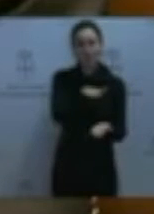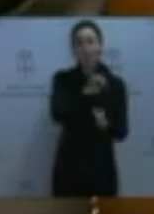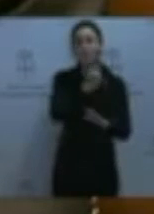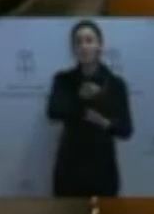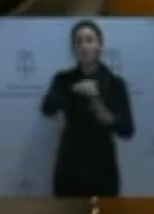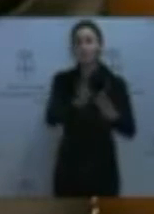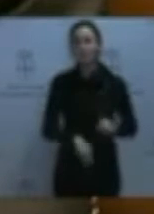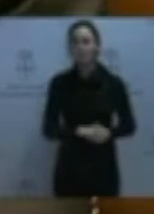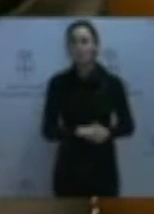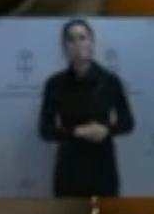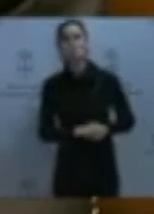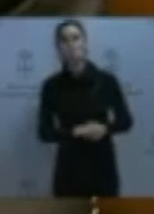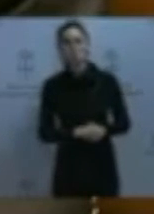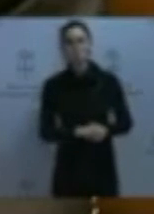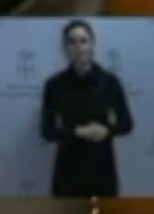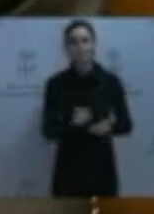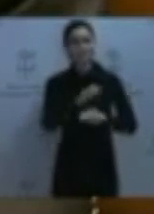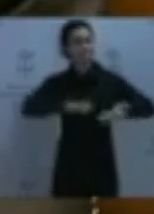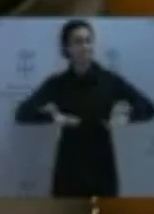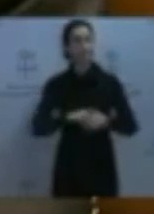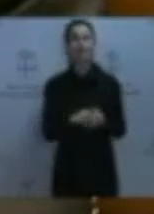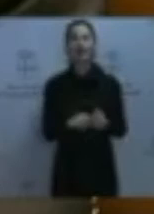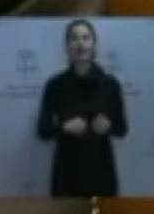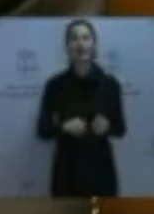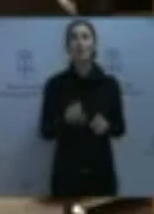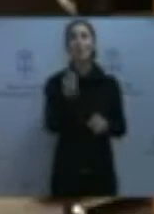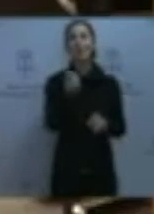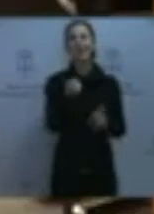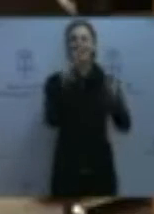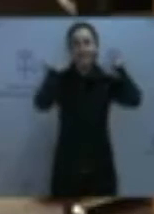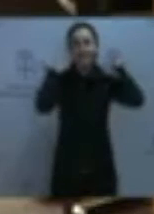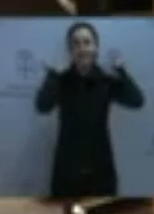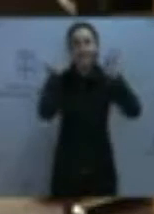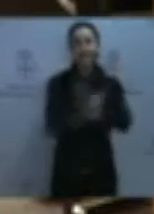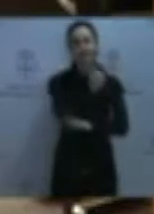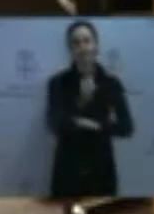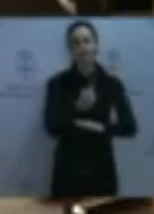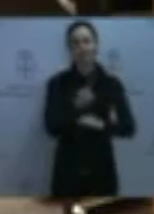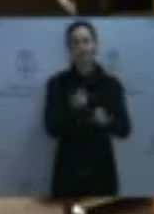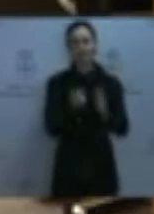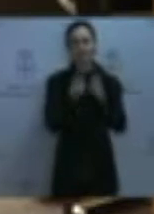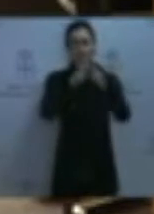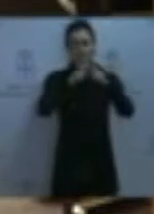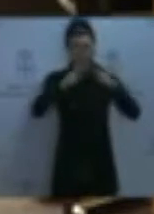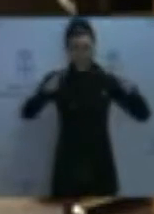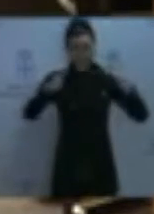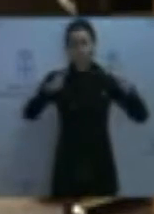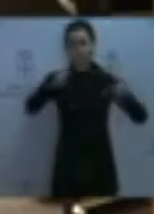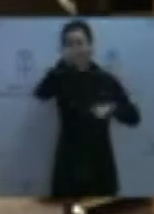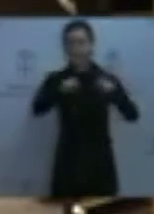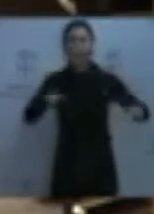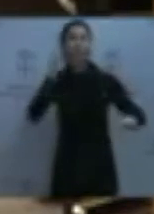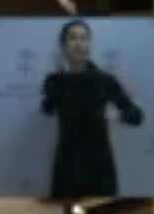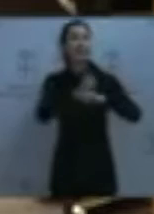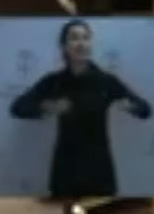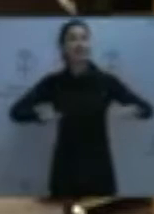mes. Y buena parte de ellos apenas llegaban a un día, afectando a una plantilla de mujeres, la mayor parte